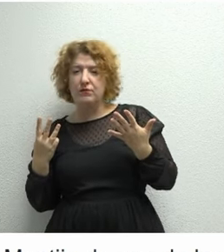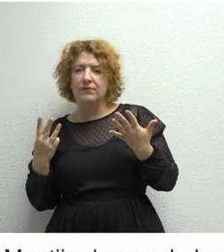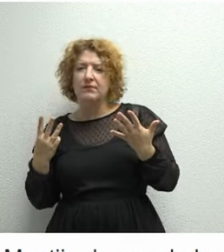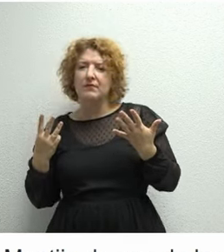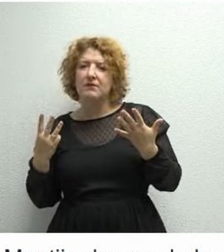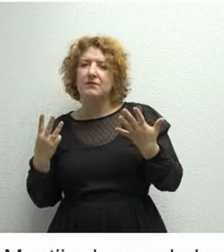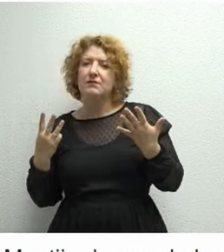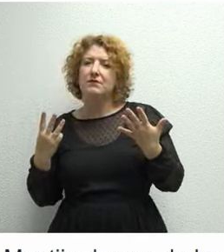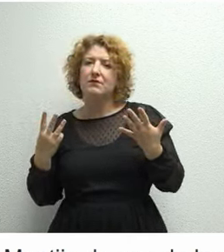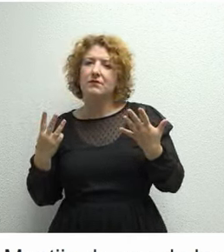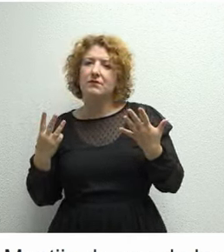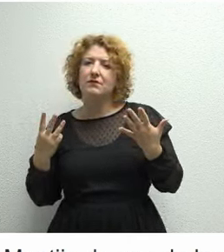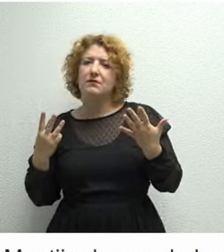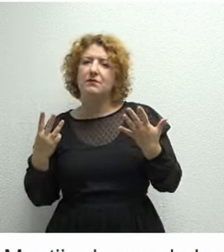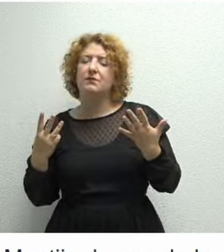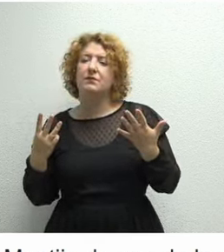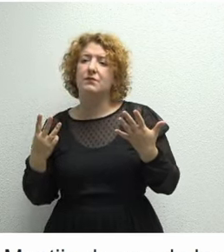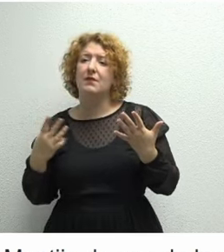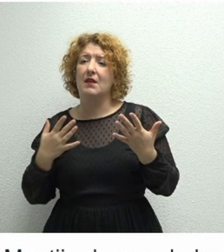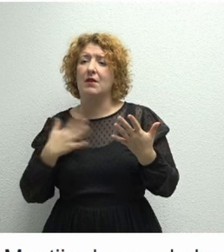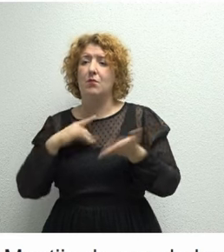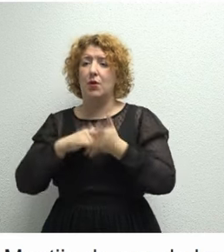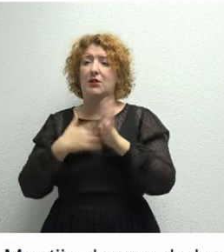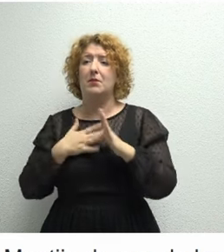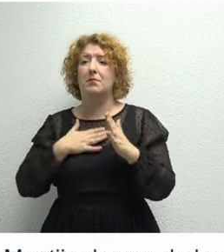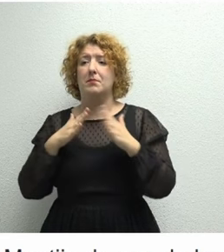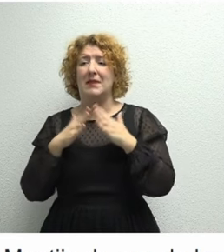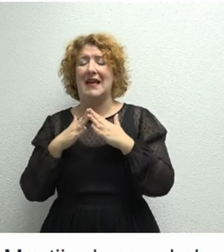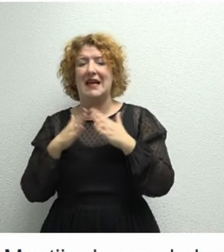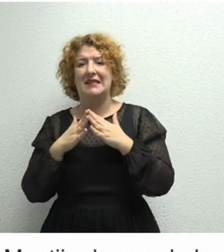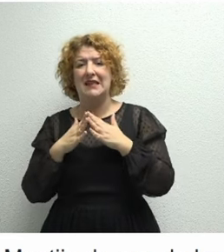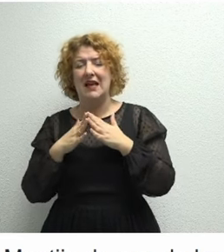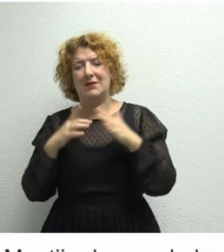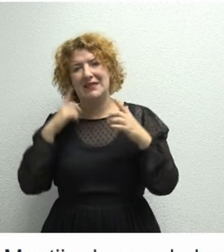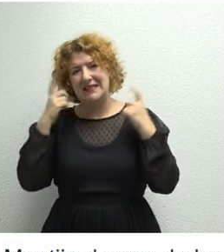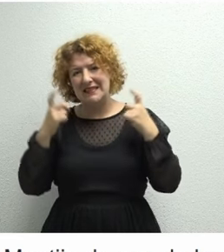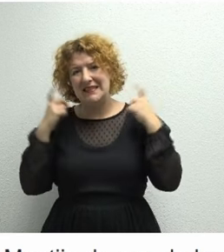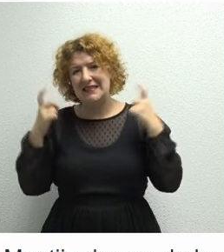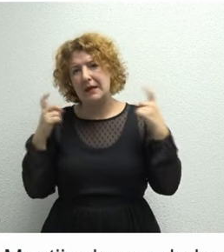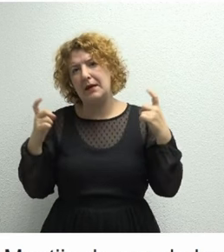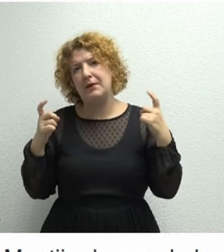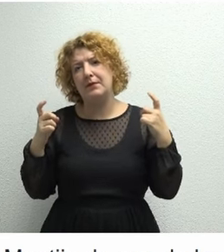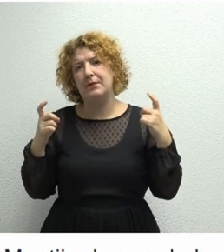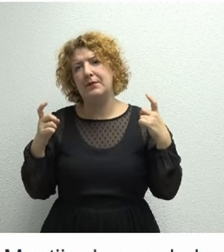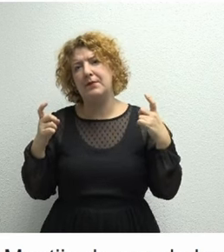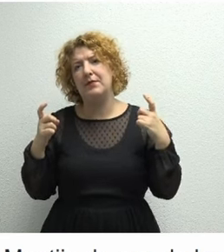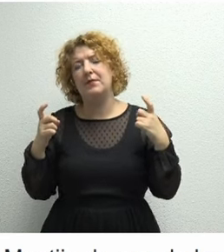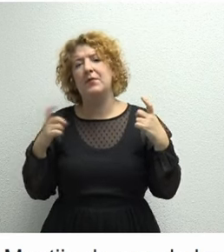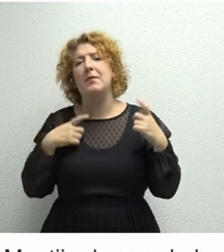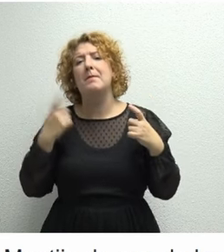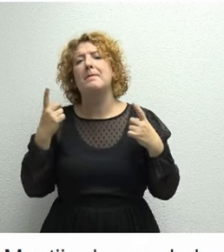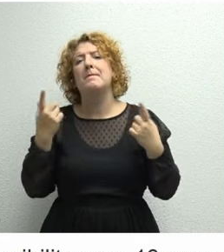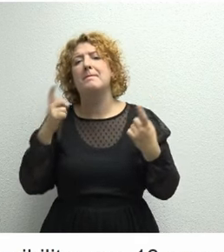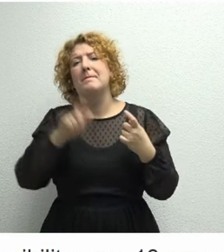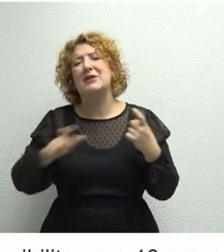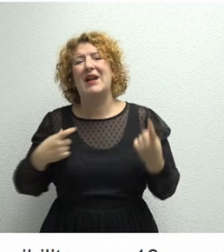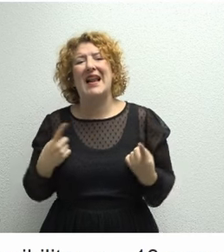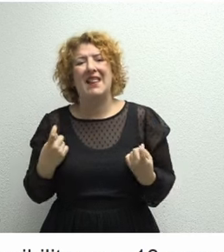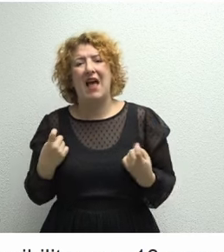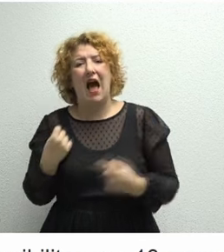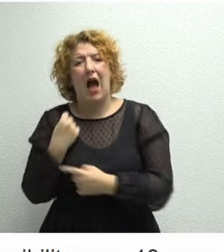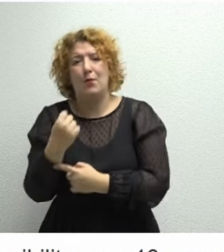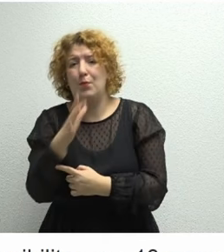o han transitado el proyecto en mi casa fueran personas con grandes necesidades de apoyo por tener